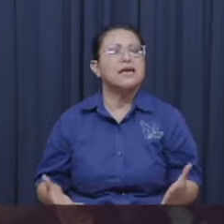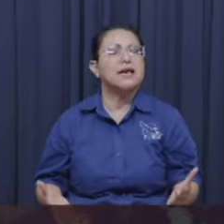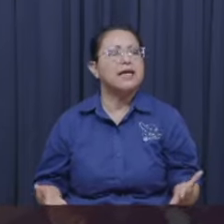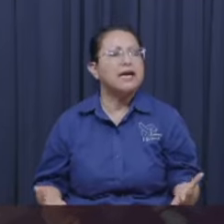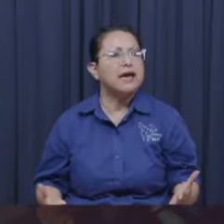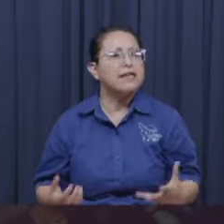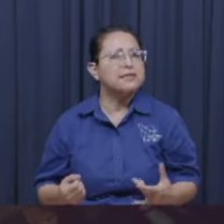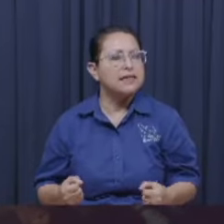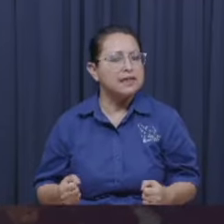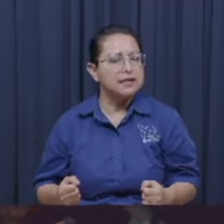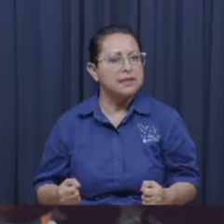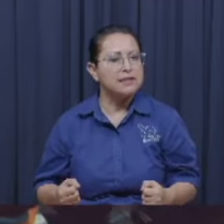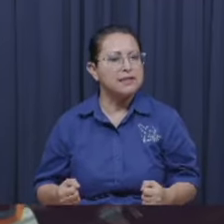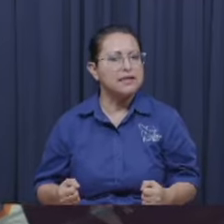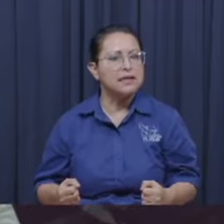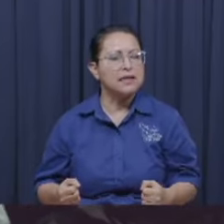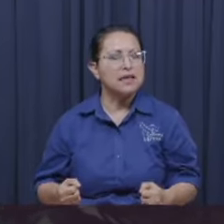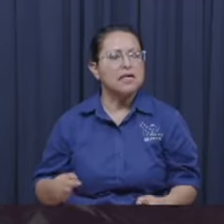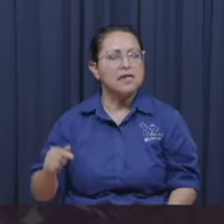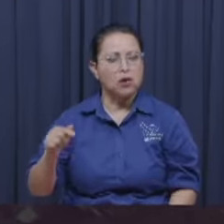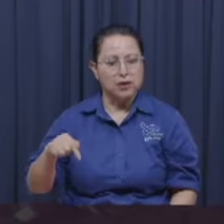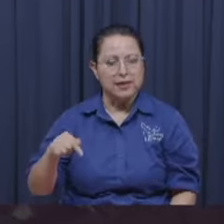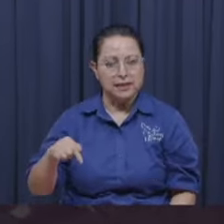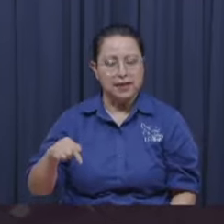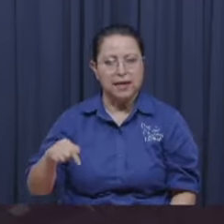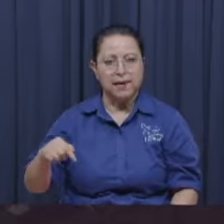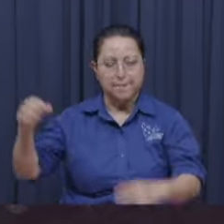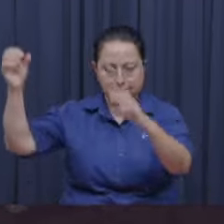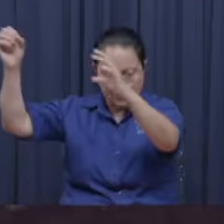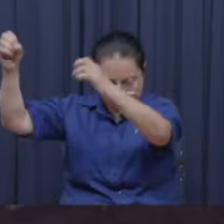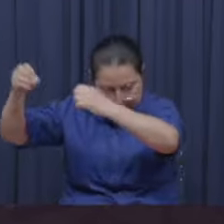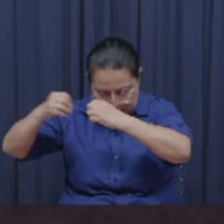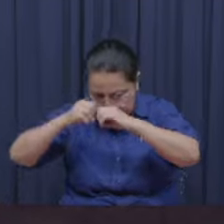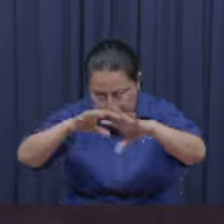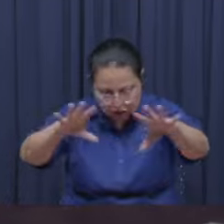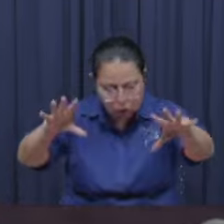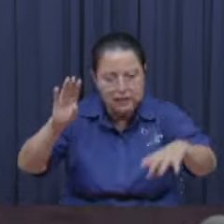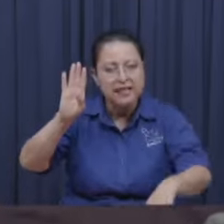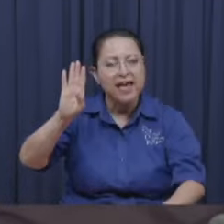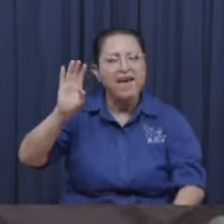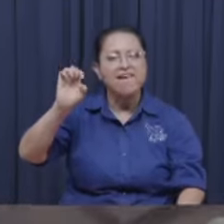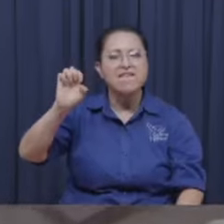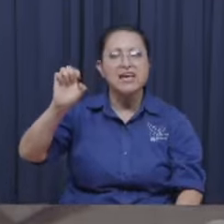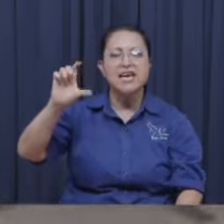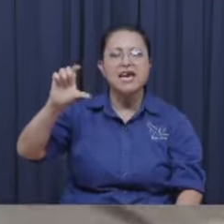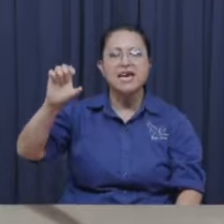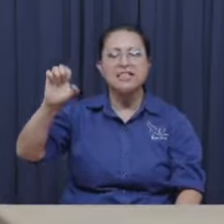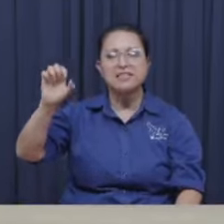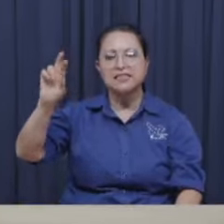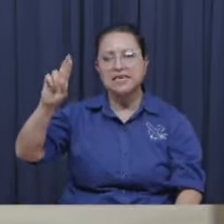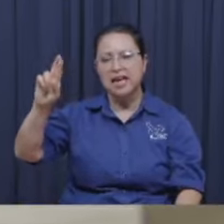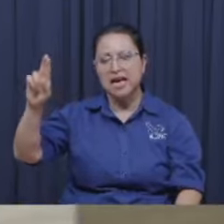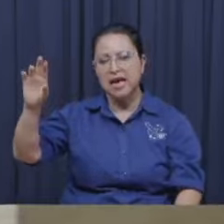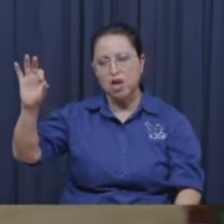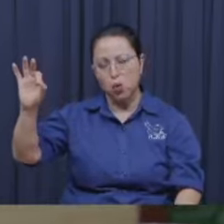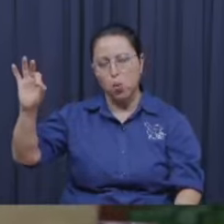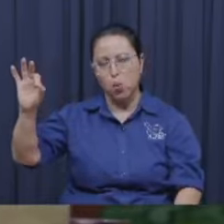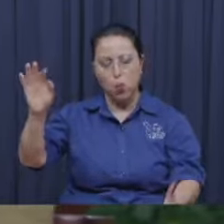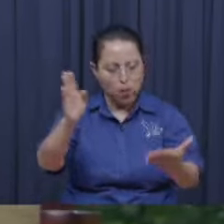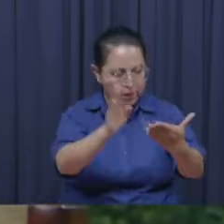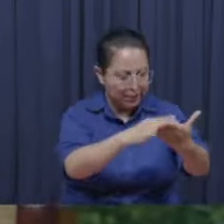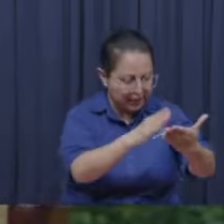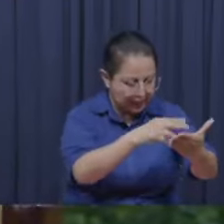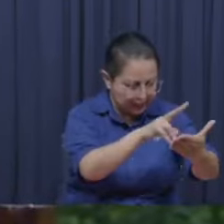Recibir la administración de becerro. Eso es lo que tenemos que ver. ¿Y esa cuál es, hermano? Bueno, déjeme leerle,